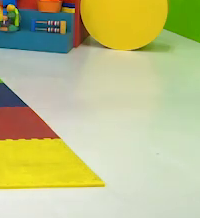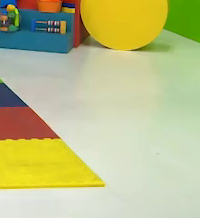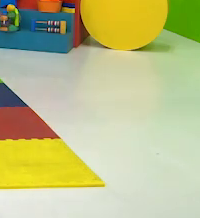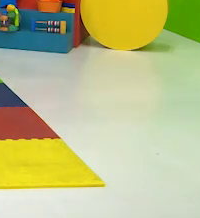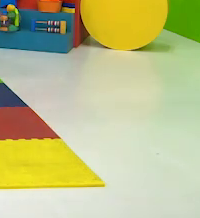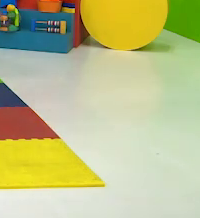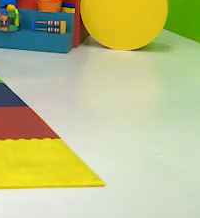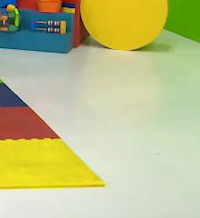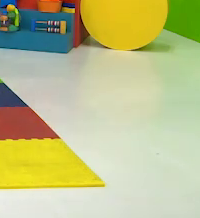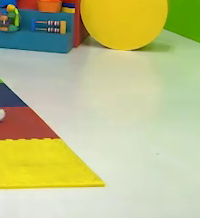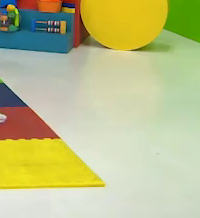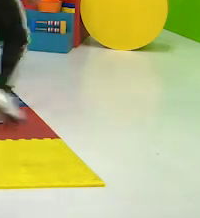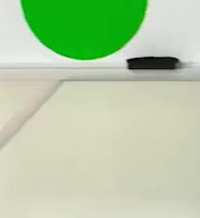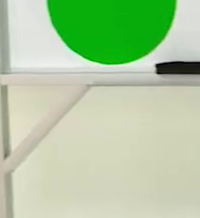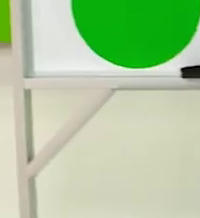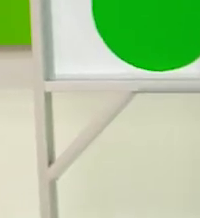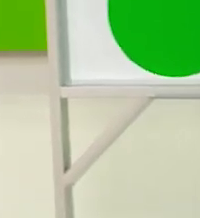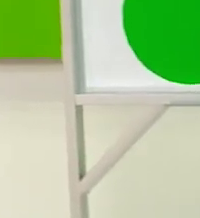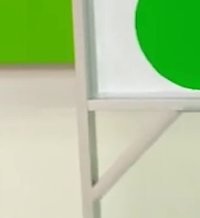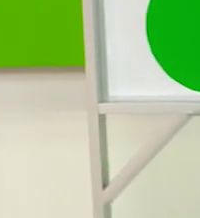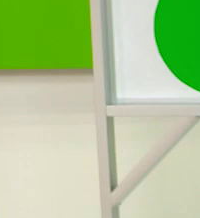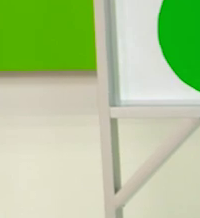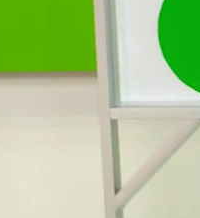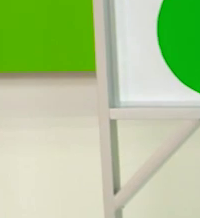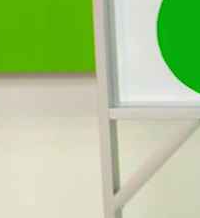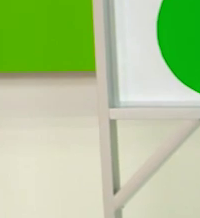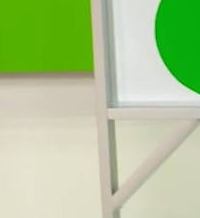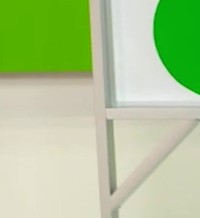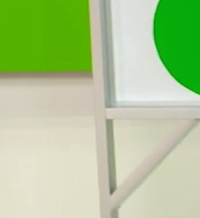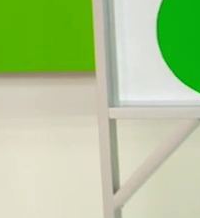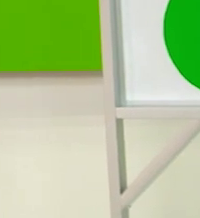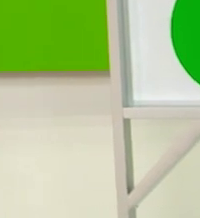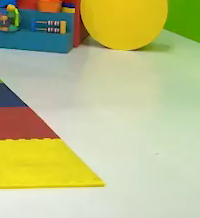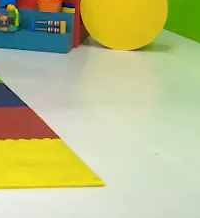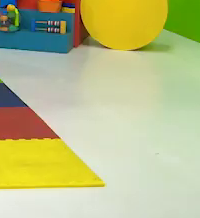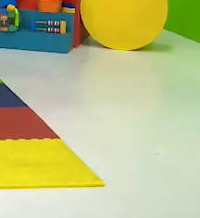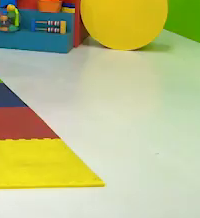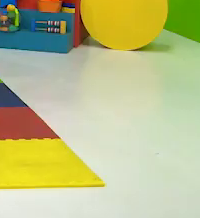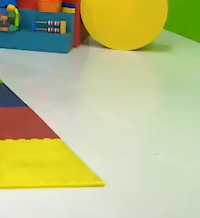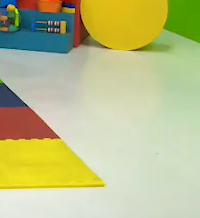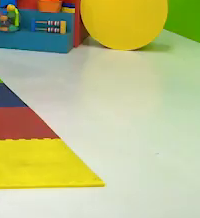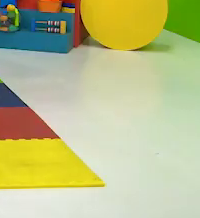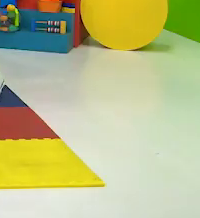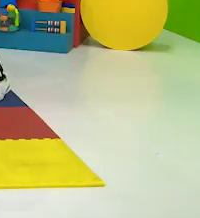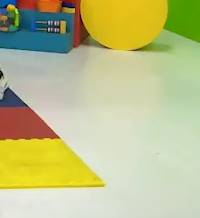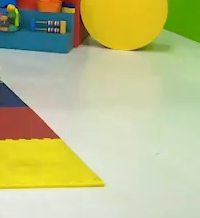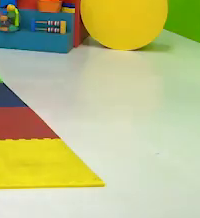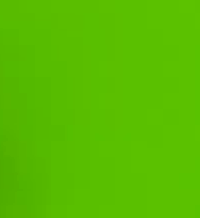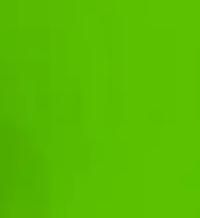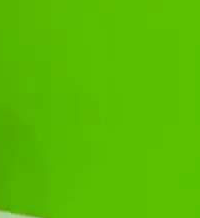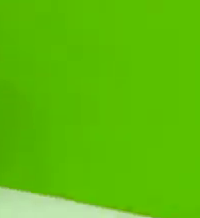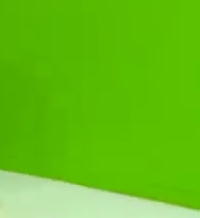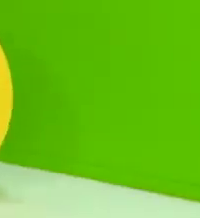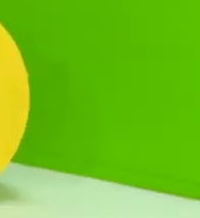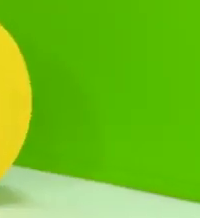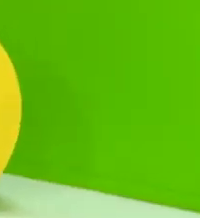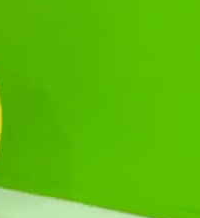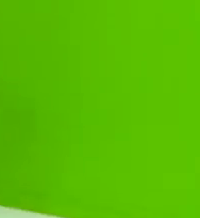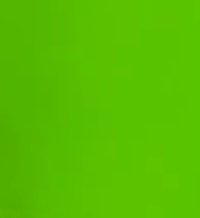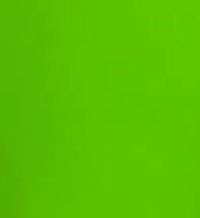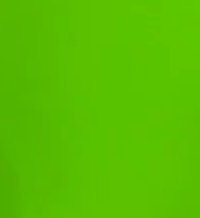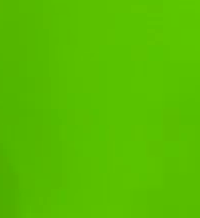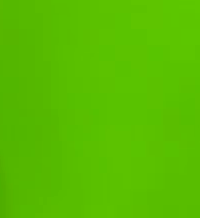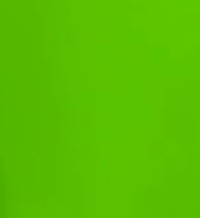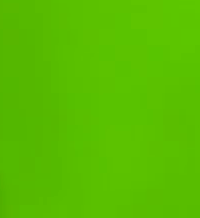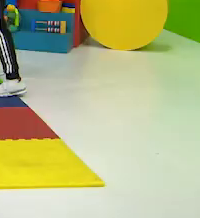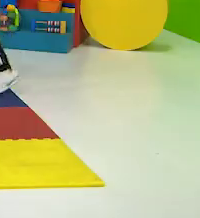Bien, ahora va para atrás. Oh. ¡Ay, qué intrépida! Yo también lo quiero hacer así. ¡Vamos! Wow. ¡Muy